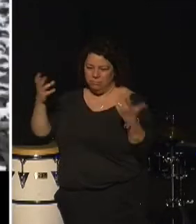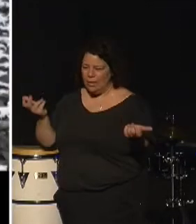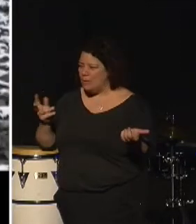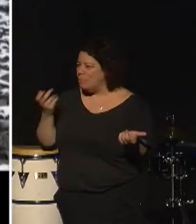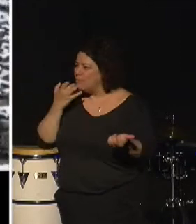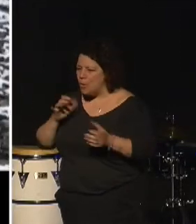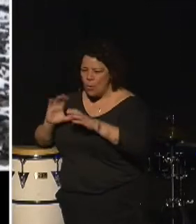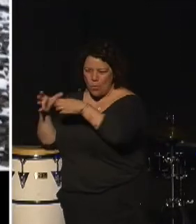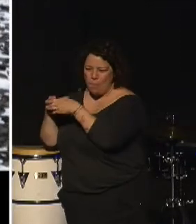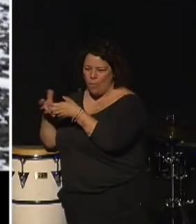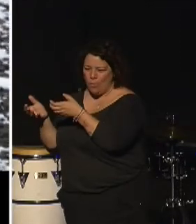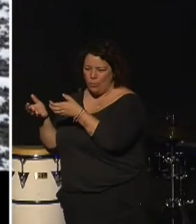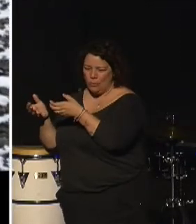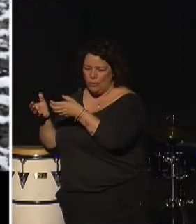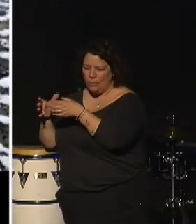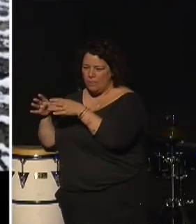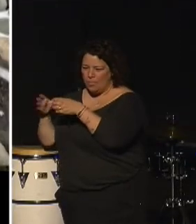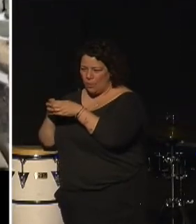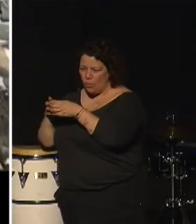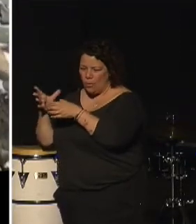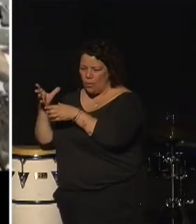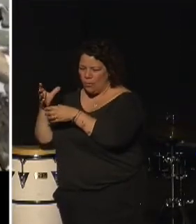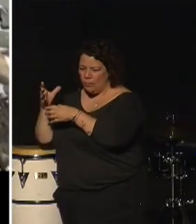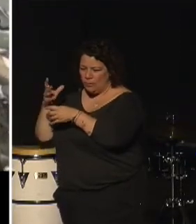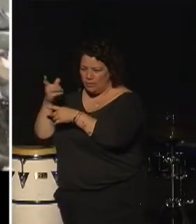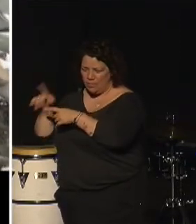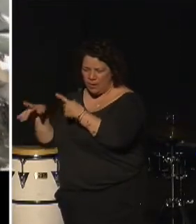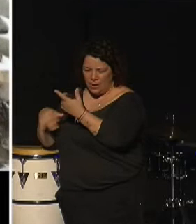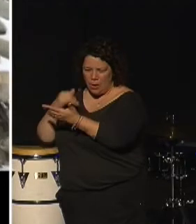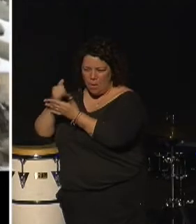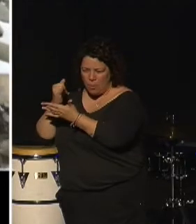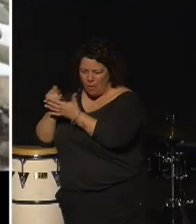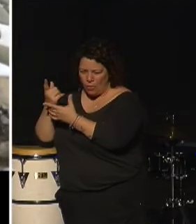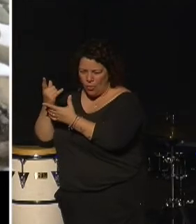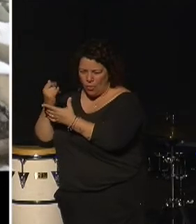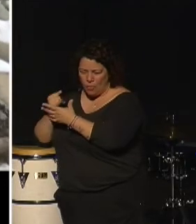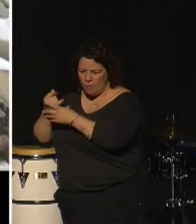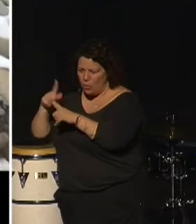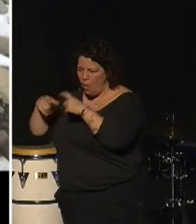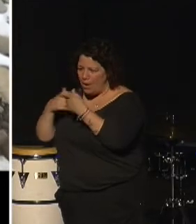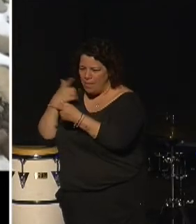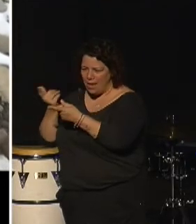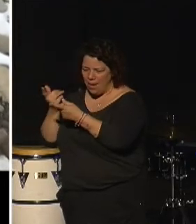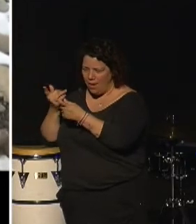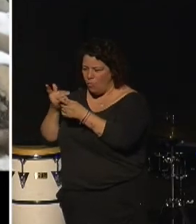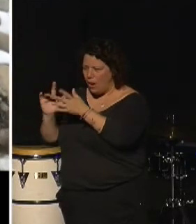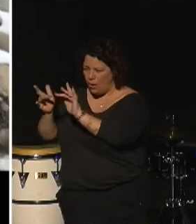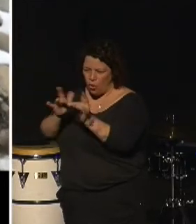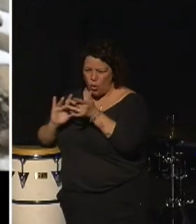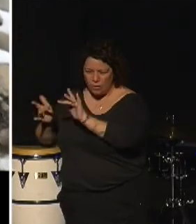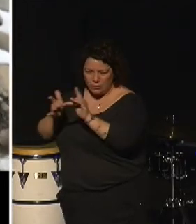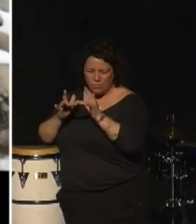con grupos que hacían, estaban probando también distintas formas de conexiones entre distintos